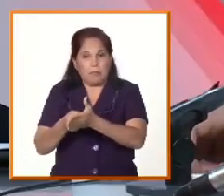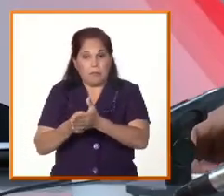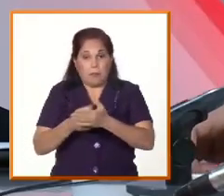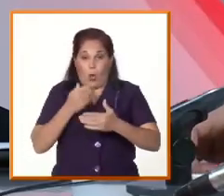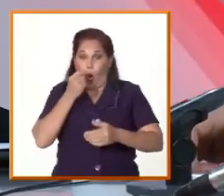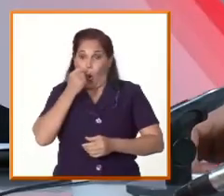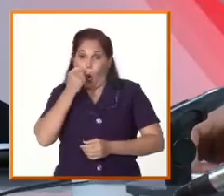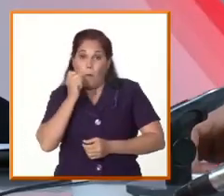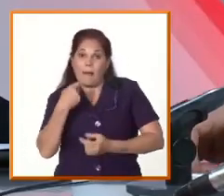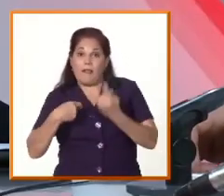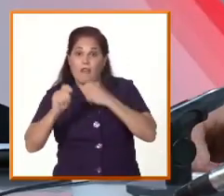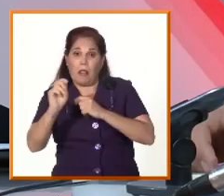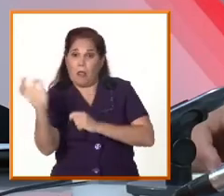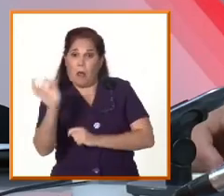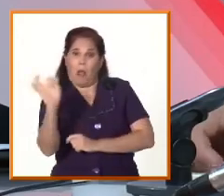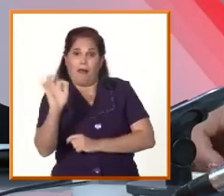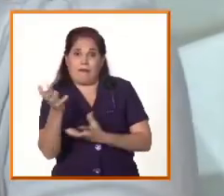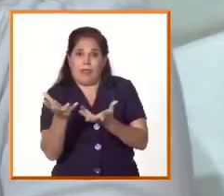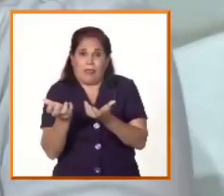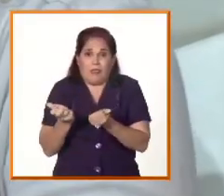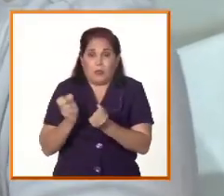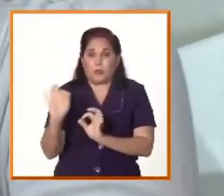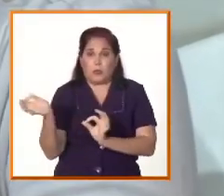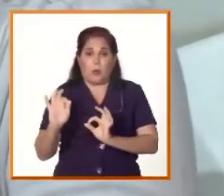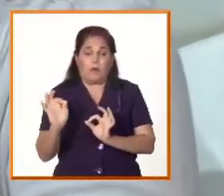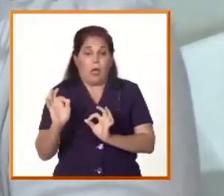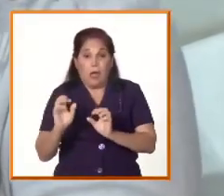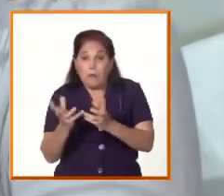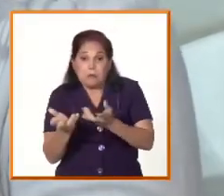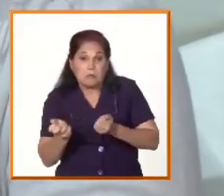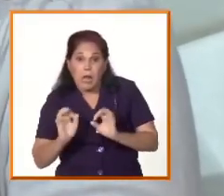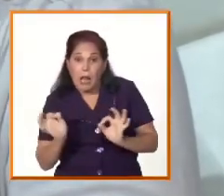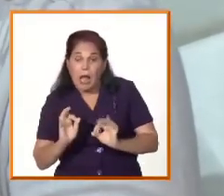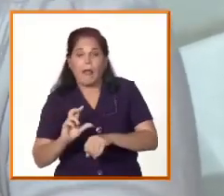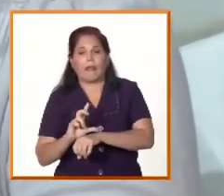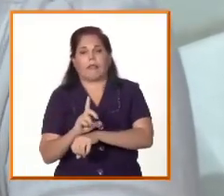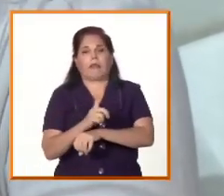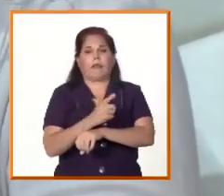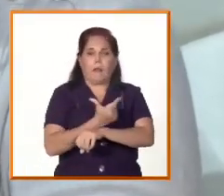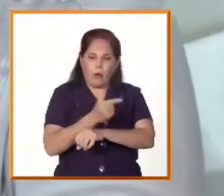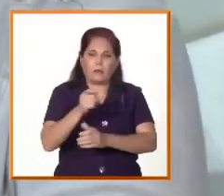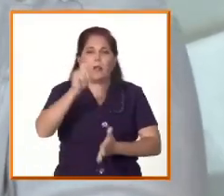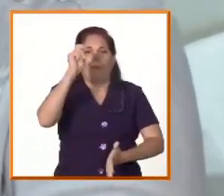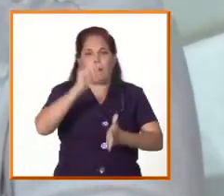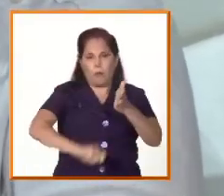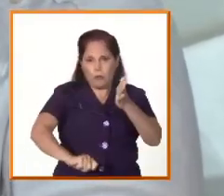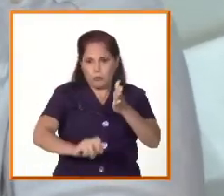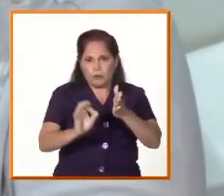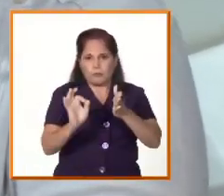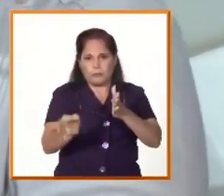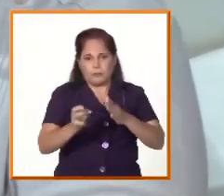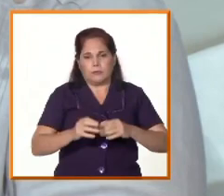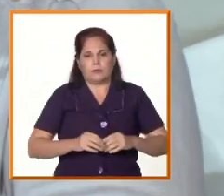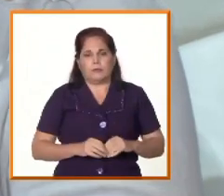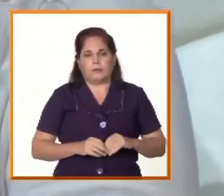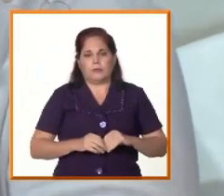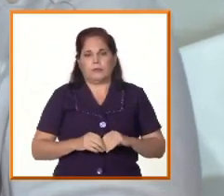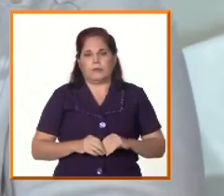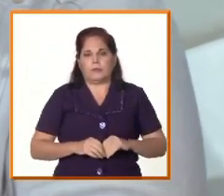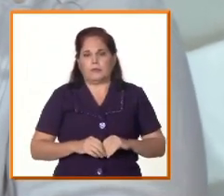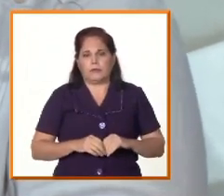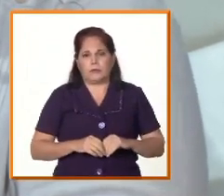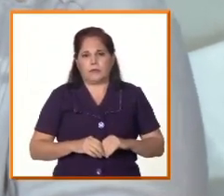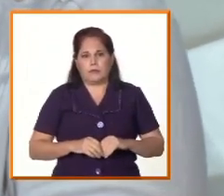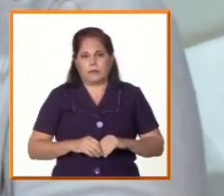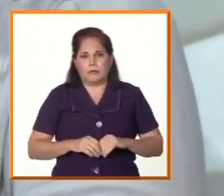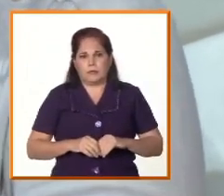y no manda información porque está el proveedor y está también la naviera y la transitaria que también tiene todo su su